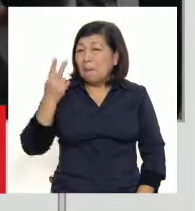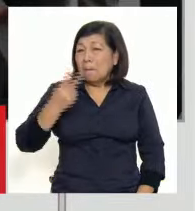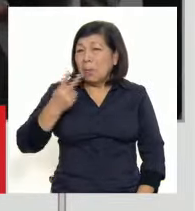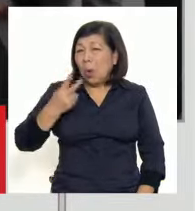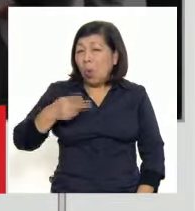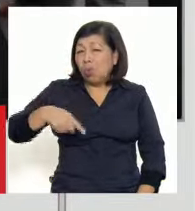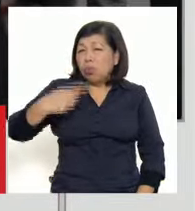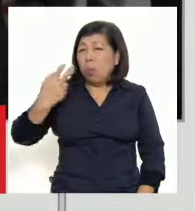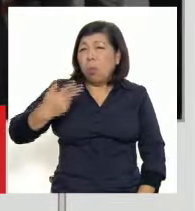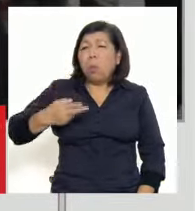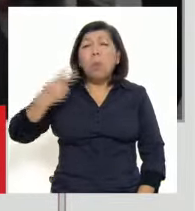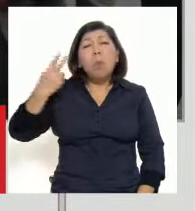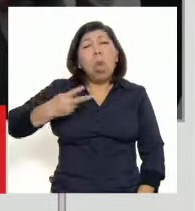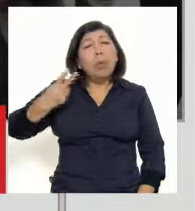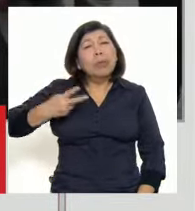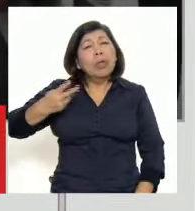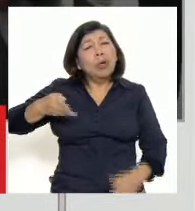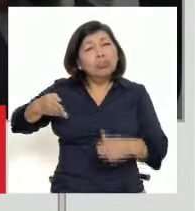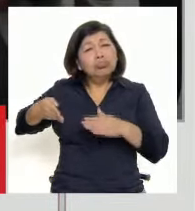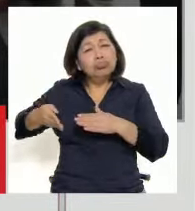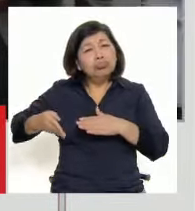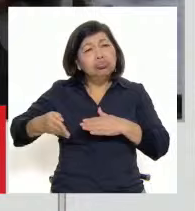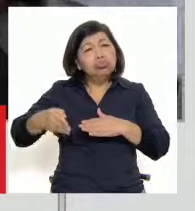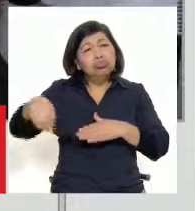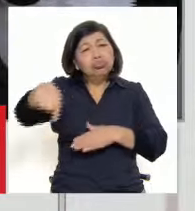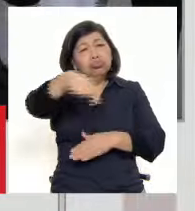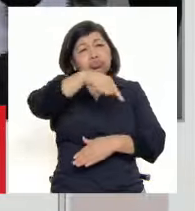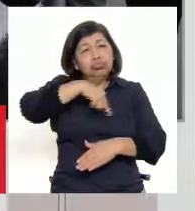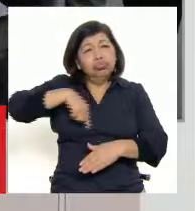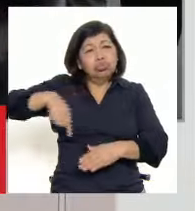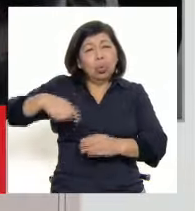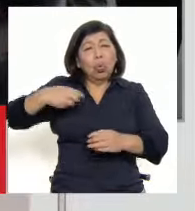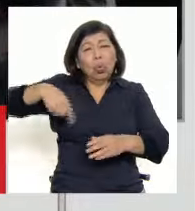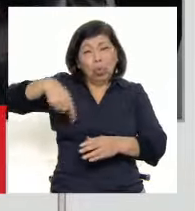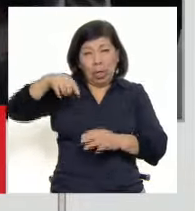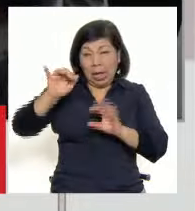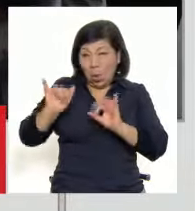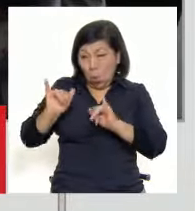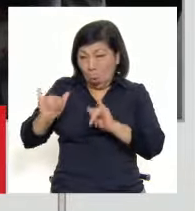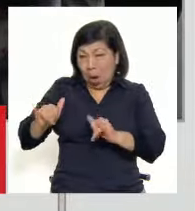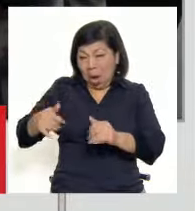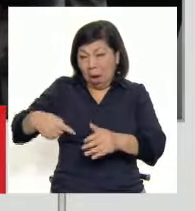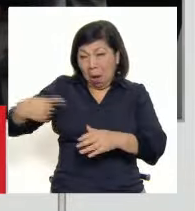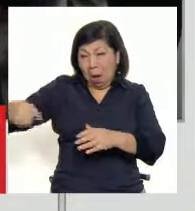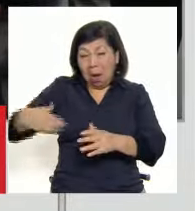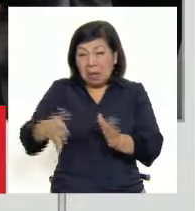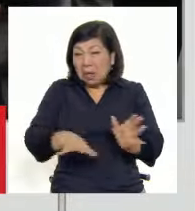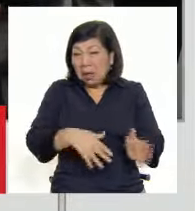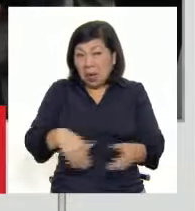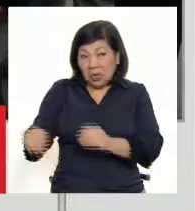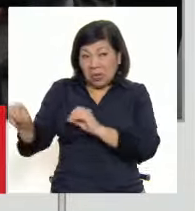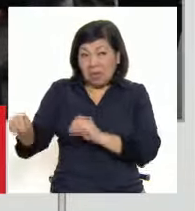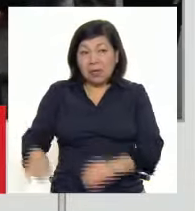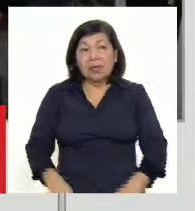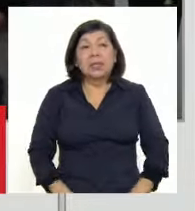con maquinaria pesada a este tramo del Paseo Colón. ¿La maquinaria continúa ahí o ya se retiró?